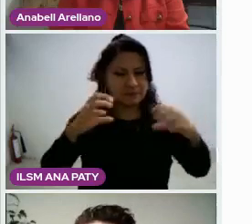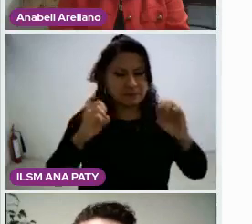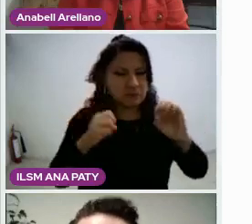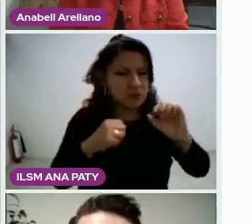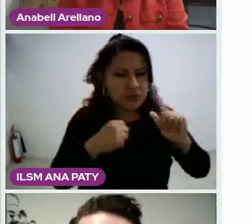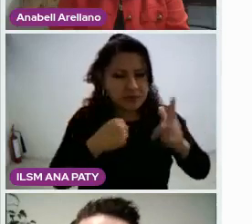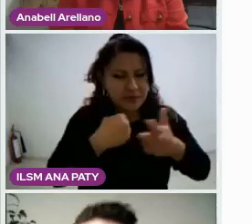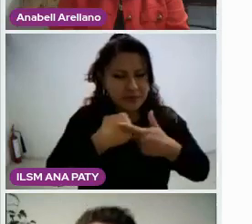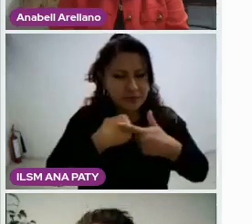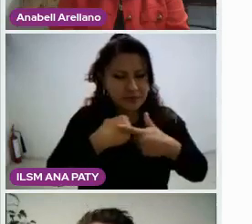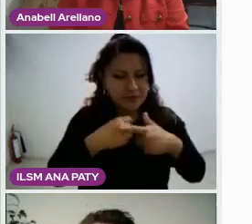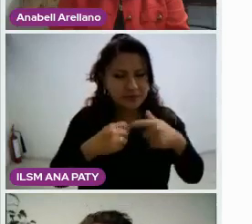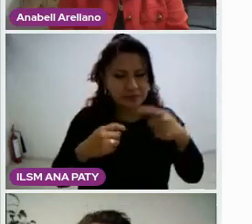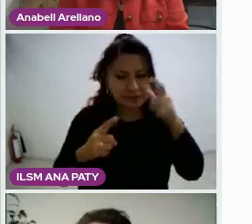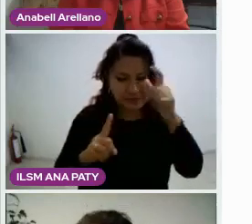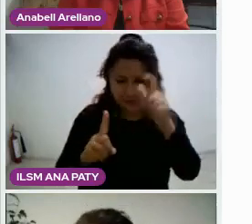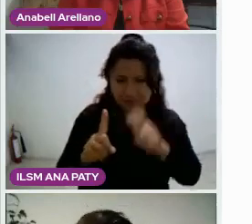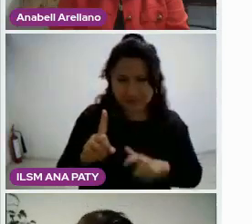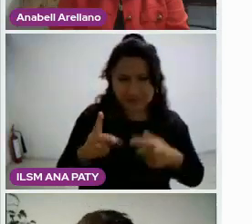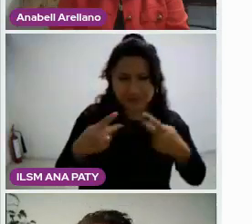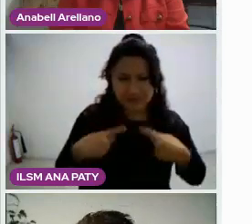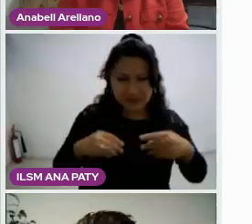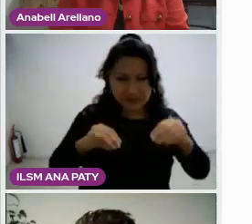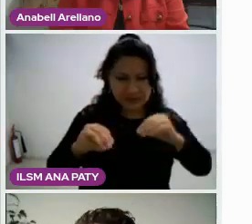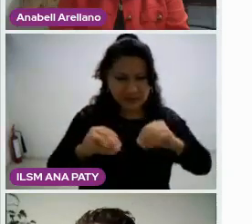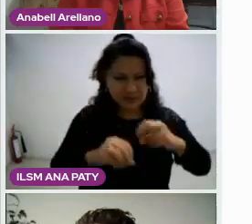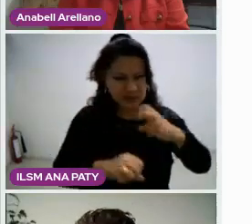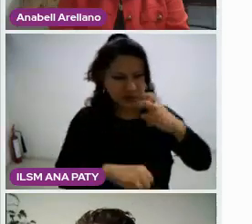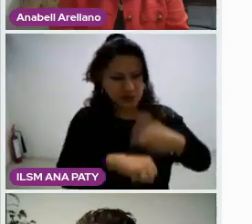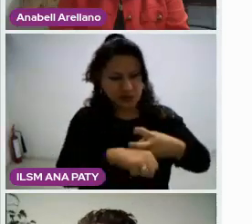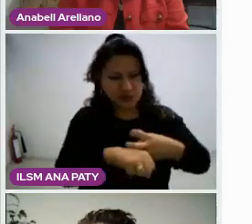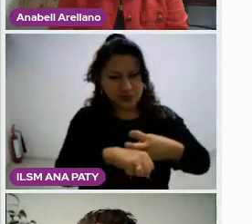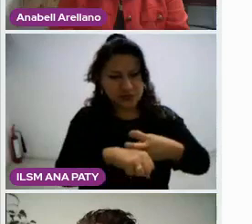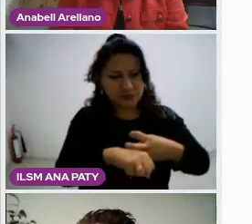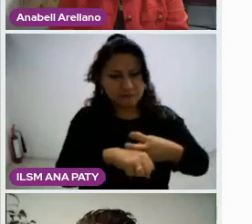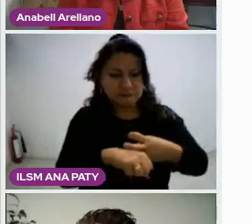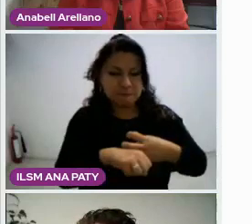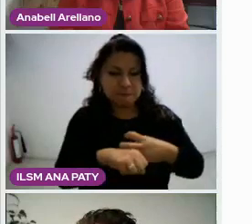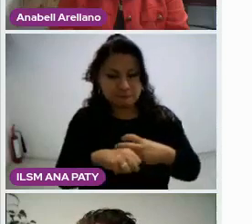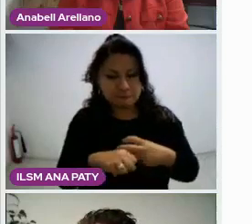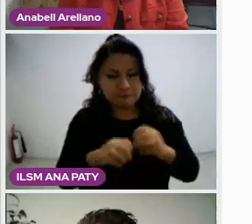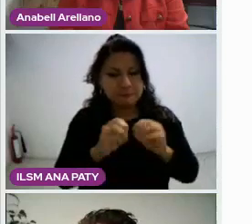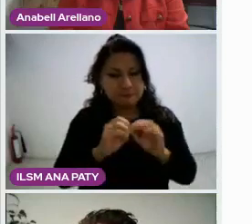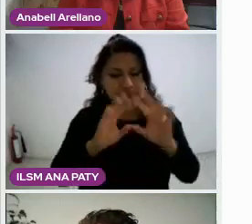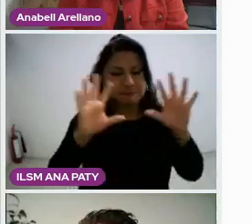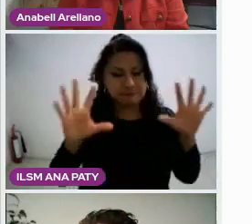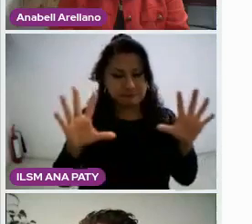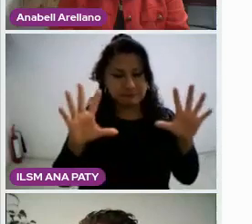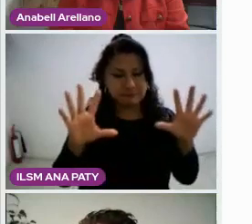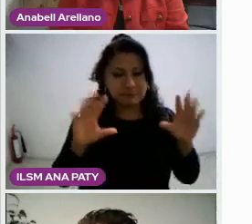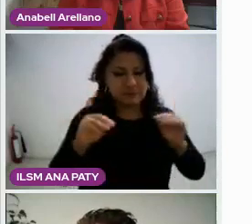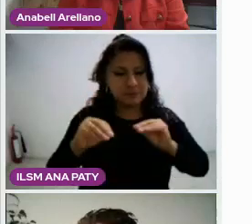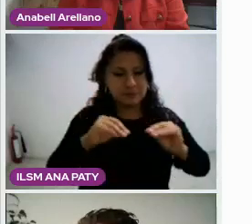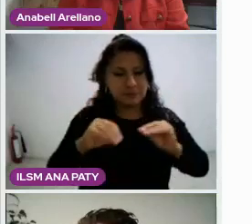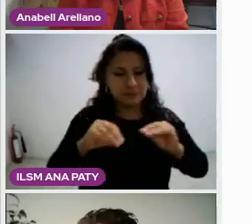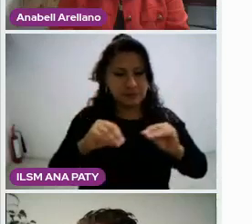esta psicomotilidad rígida, pues sí, claro, la psicomotricidad rígida, aspera, austera o